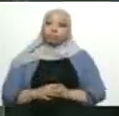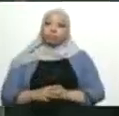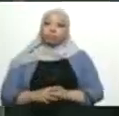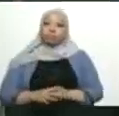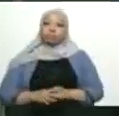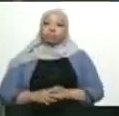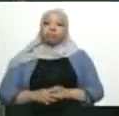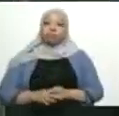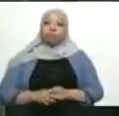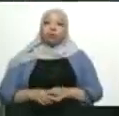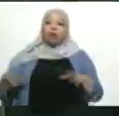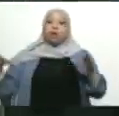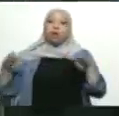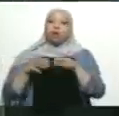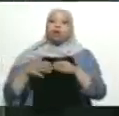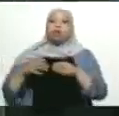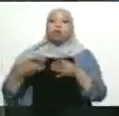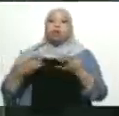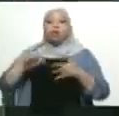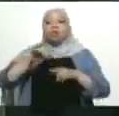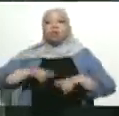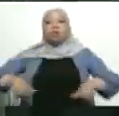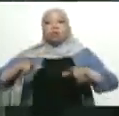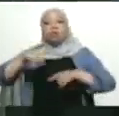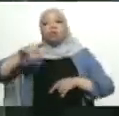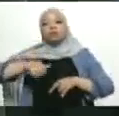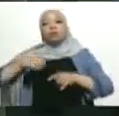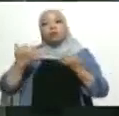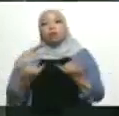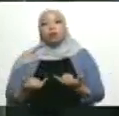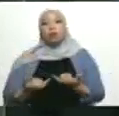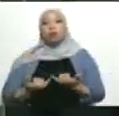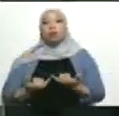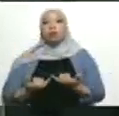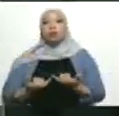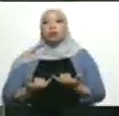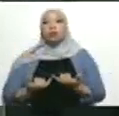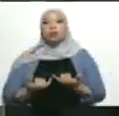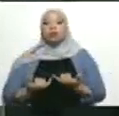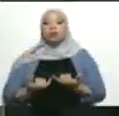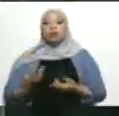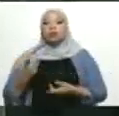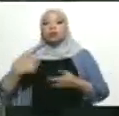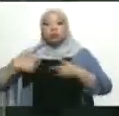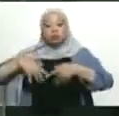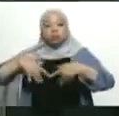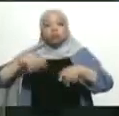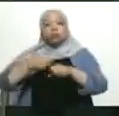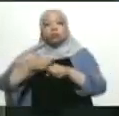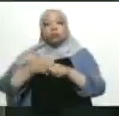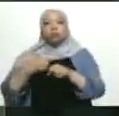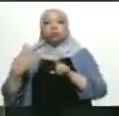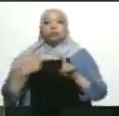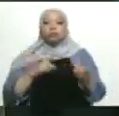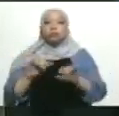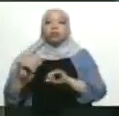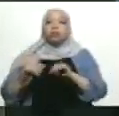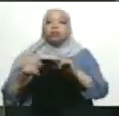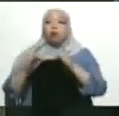una reunión de dirección nacional aquí en Ureña y usted vino aquí una marcha cuando esto estaba a punto de